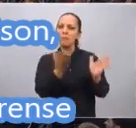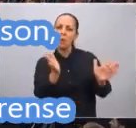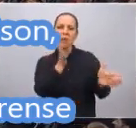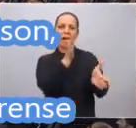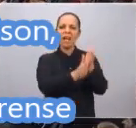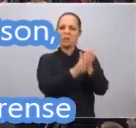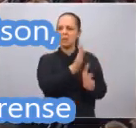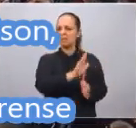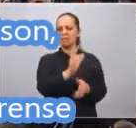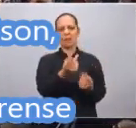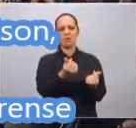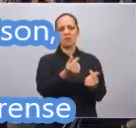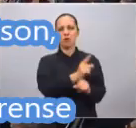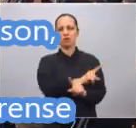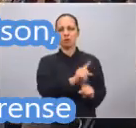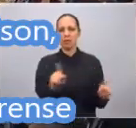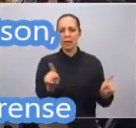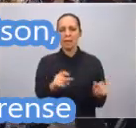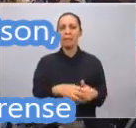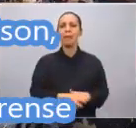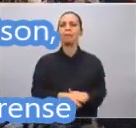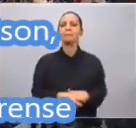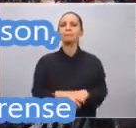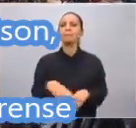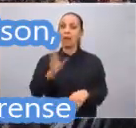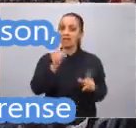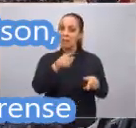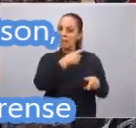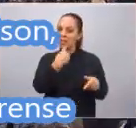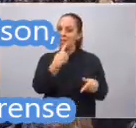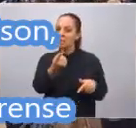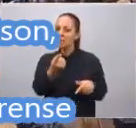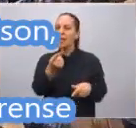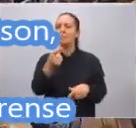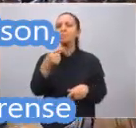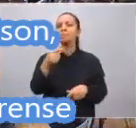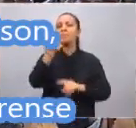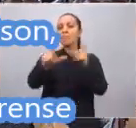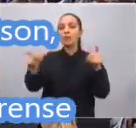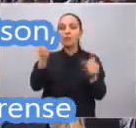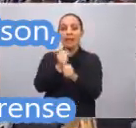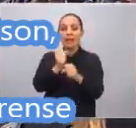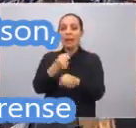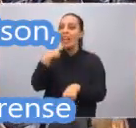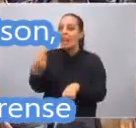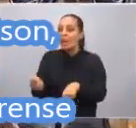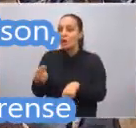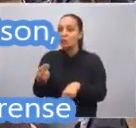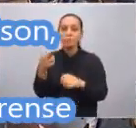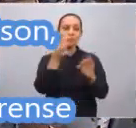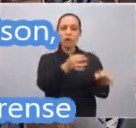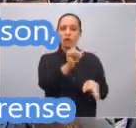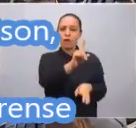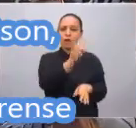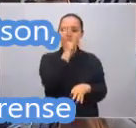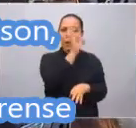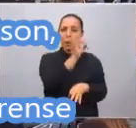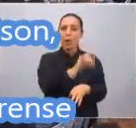no servía para nada, o que los hijos de los trabajadores no iban a la